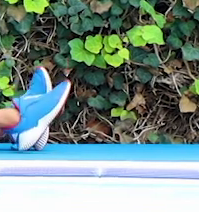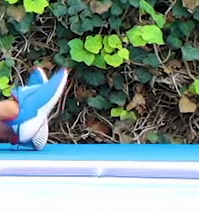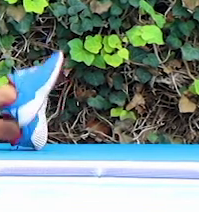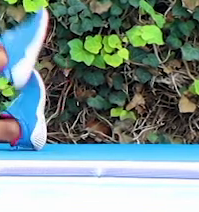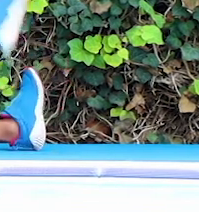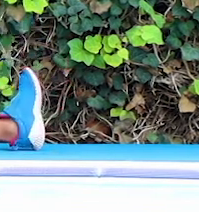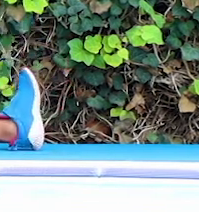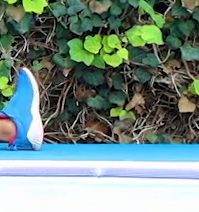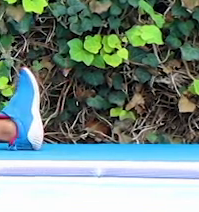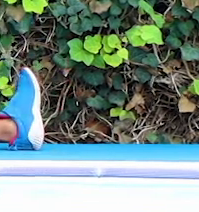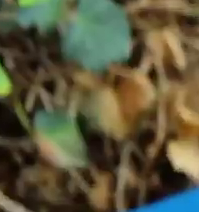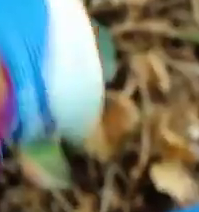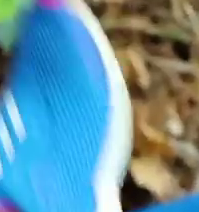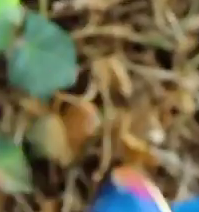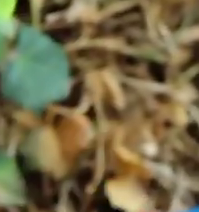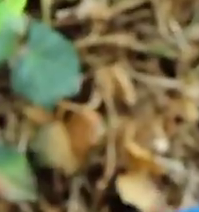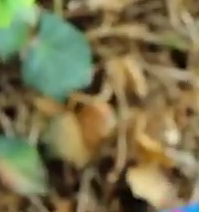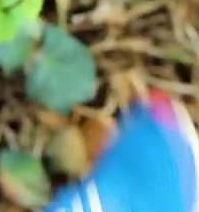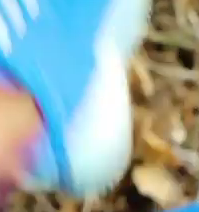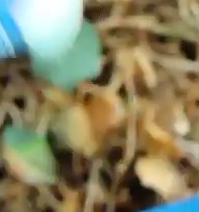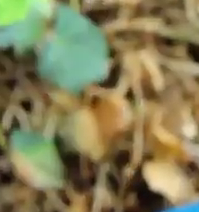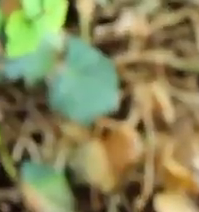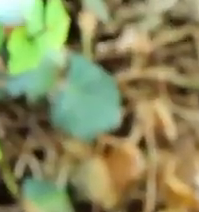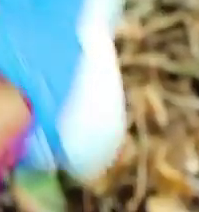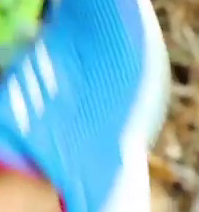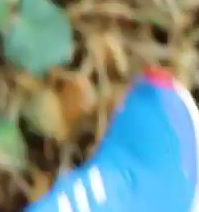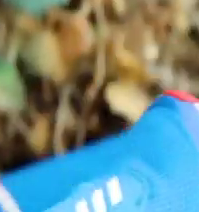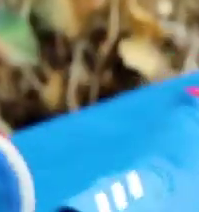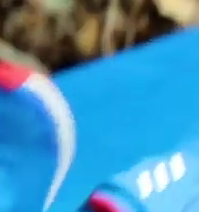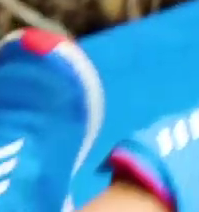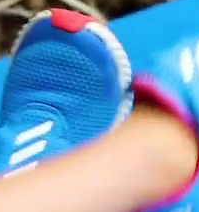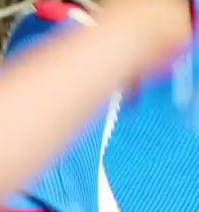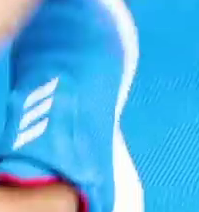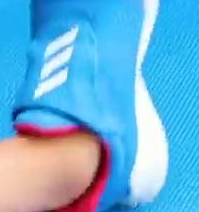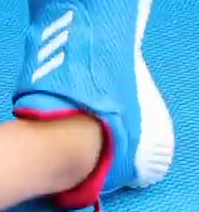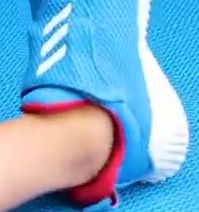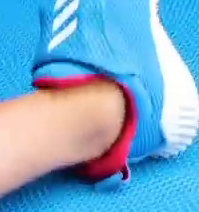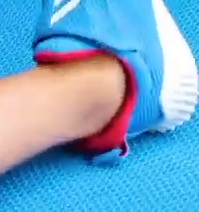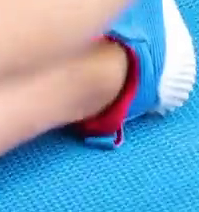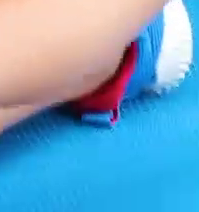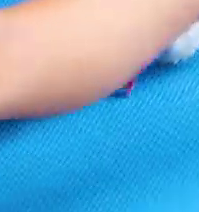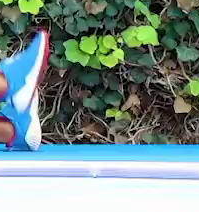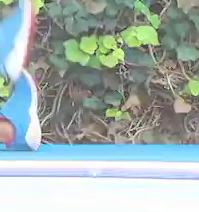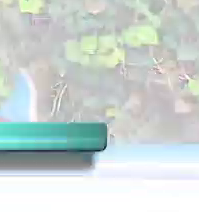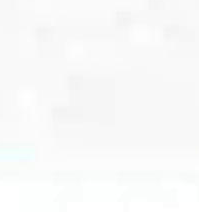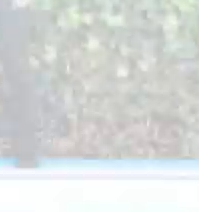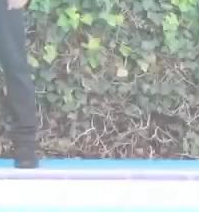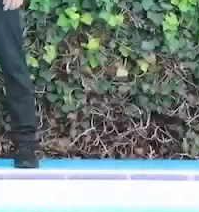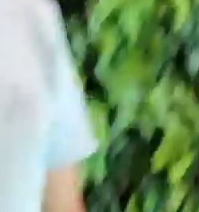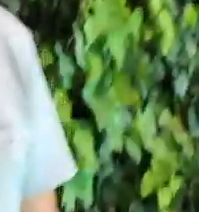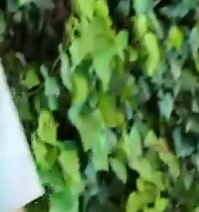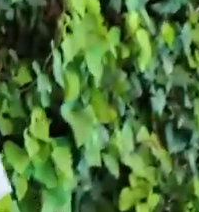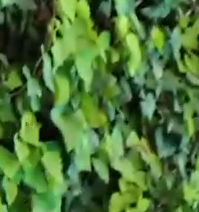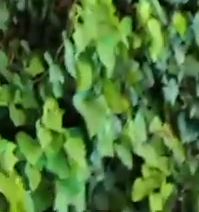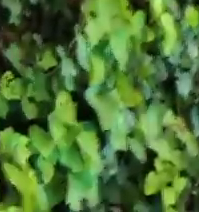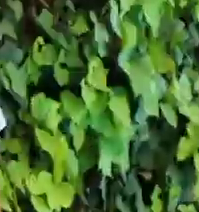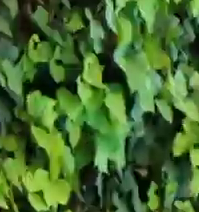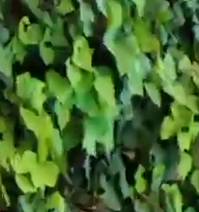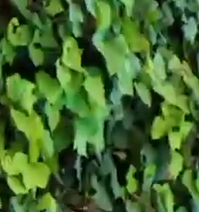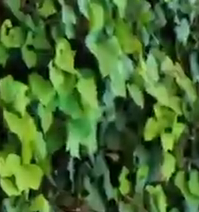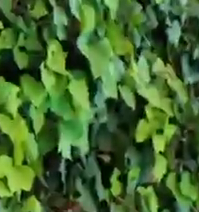sin tocar el piso, dos. Procura que no toque el piso tu talón, tres. Una más. Ok,